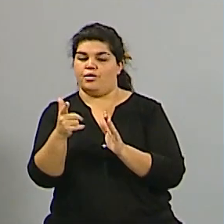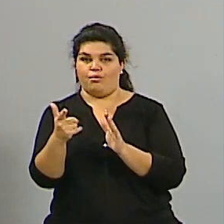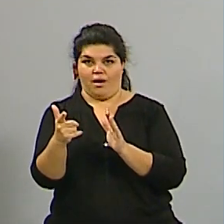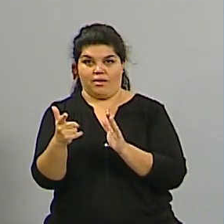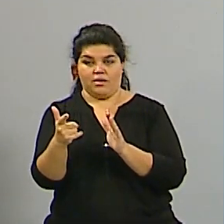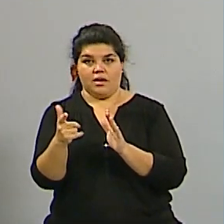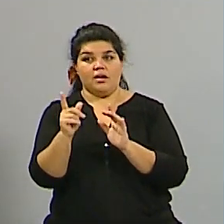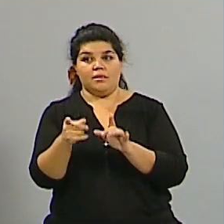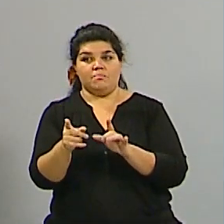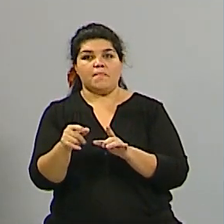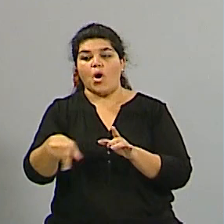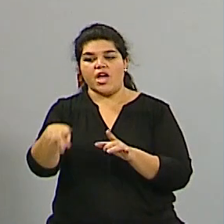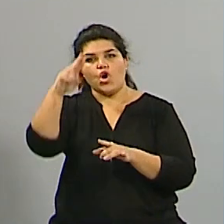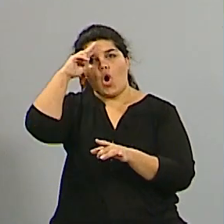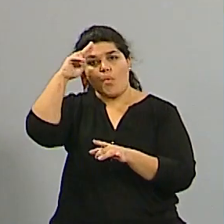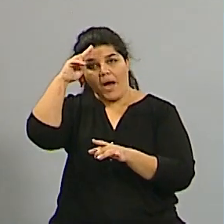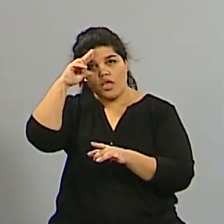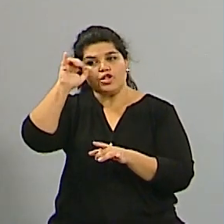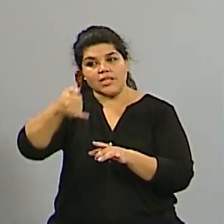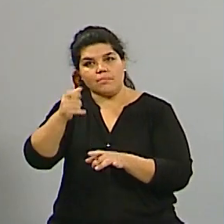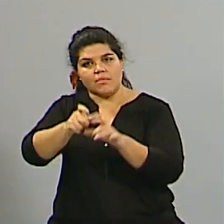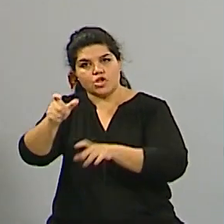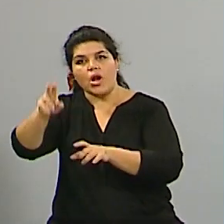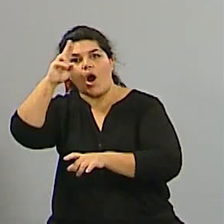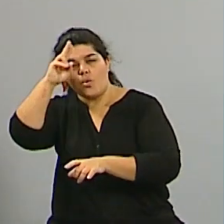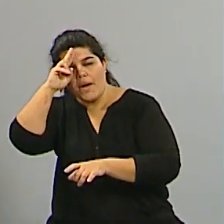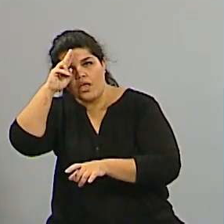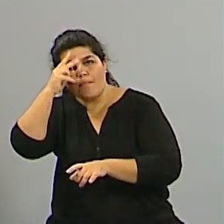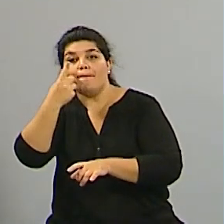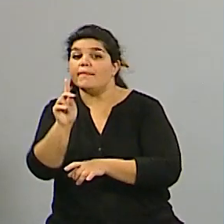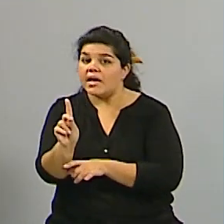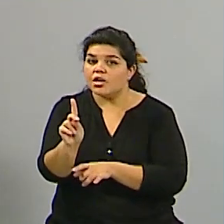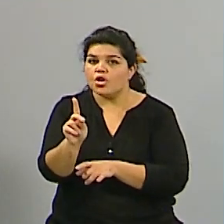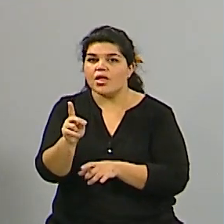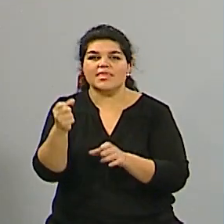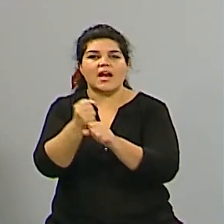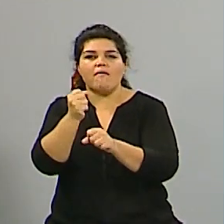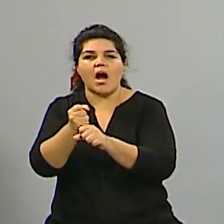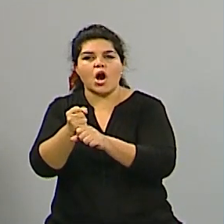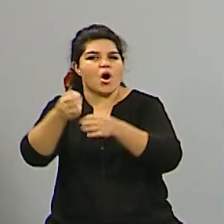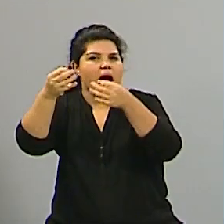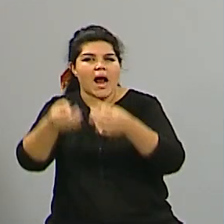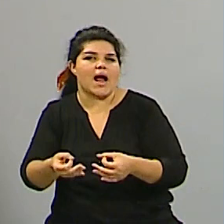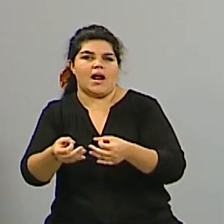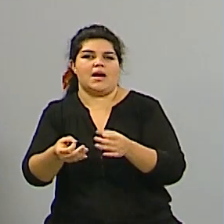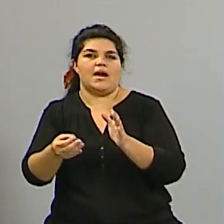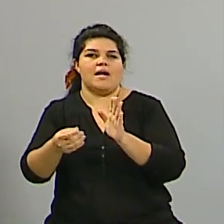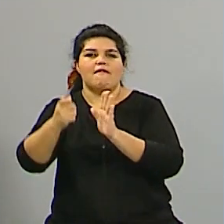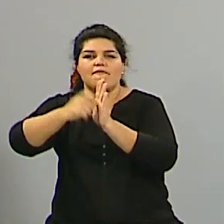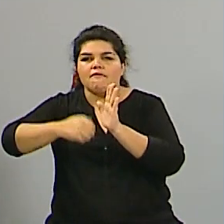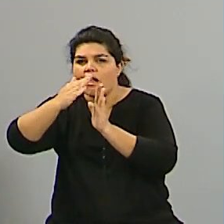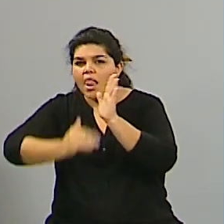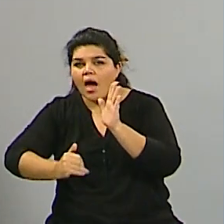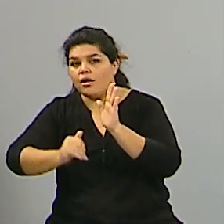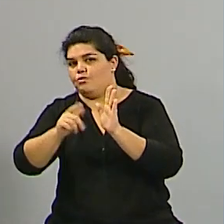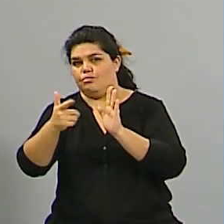como ocupado y en la Argentina figura y obviamente baja el nivel del desempleo. Pero ¿qué rol tienen los sindicatos, digo, también en los que